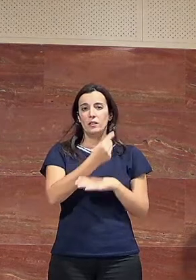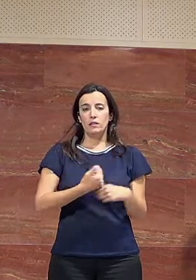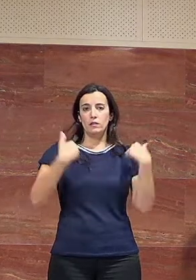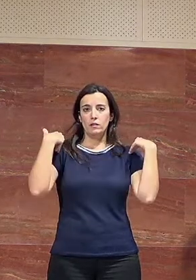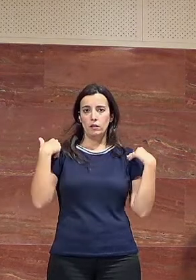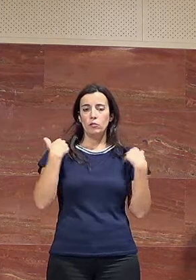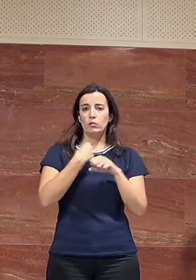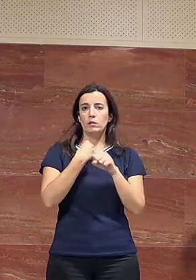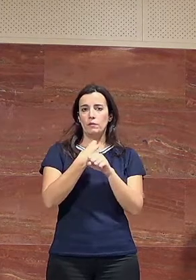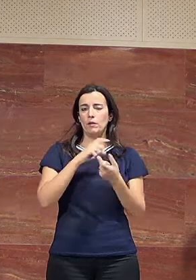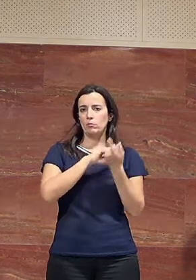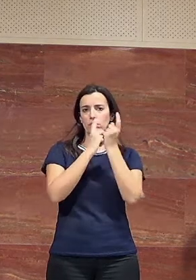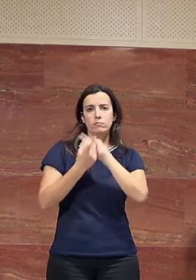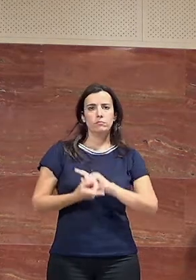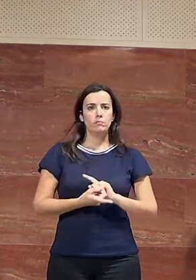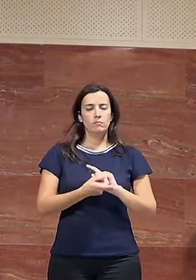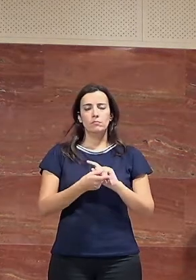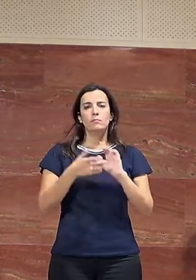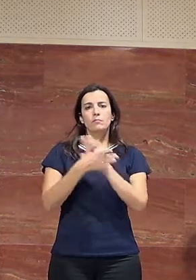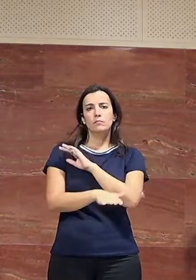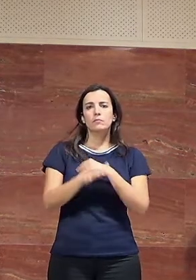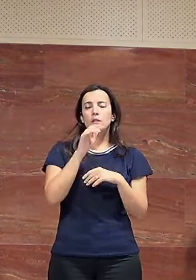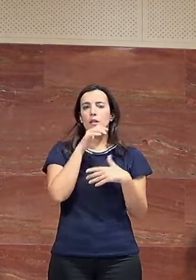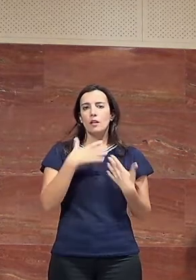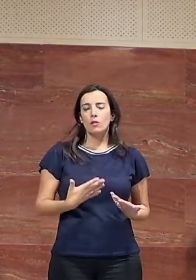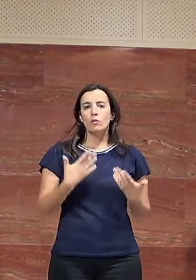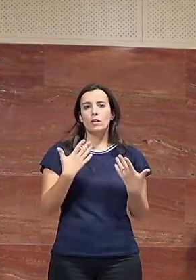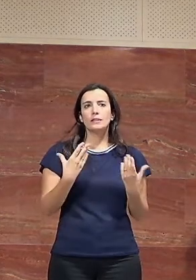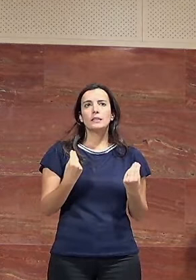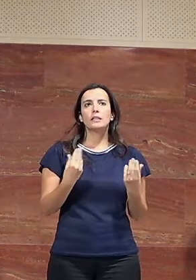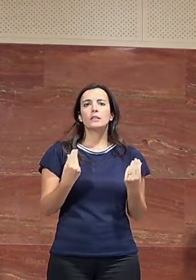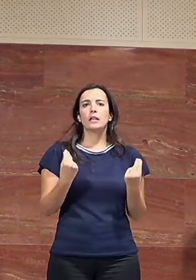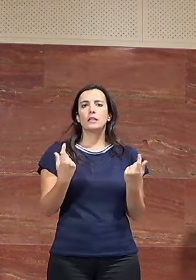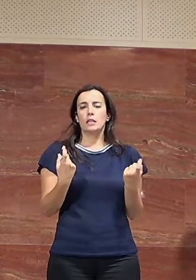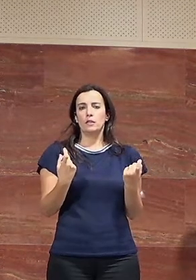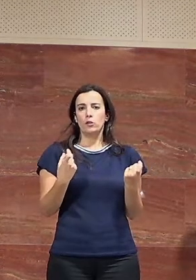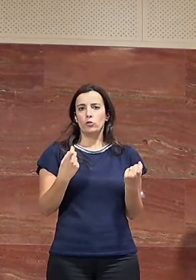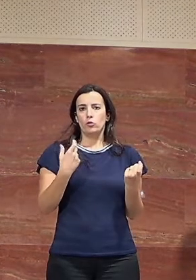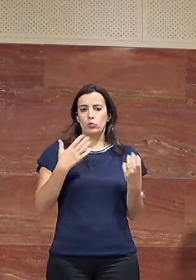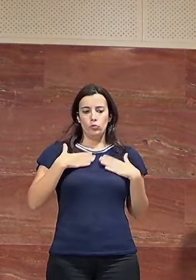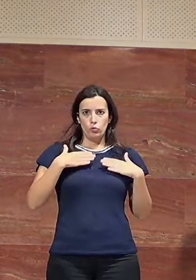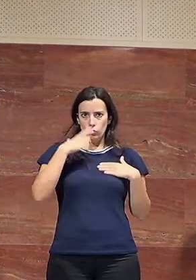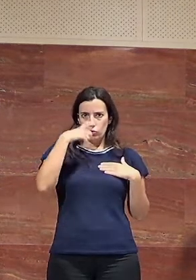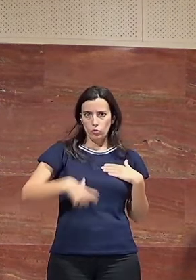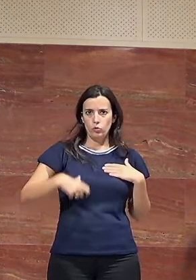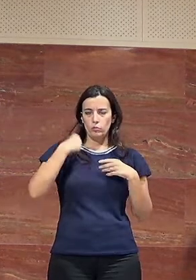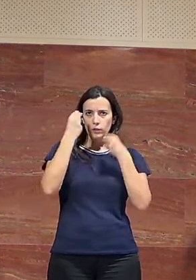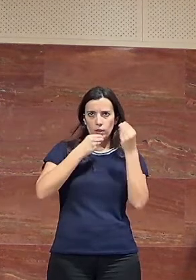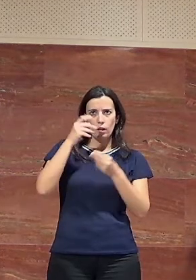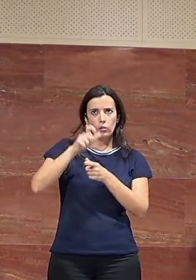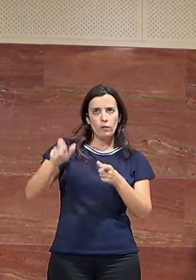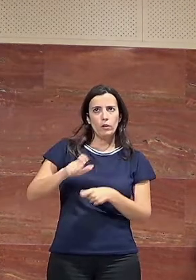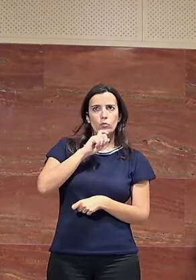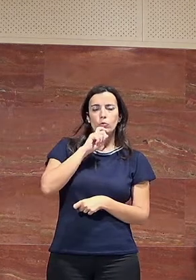de trabajo. Ya no es necesario tanto que pensemos nosotros cómo tiene que ser la ciudad, como